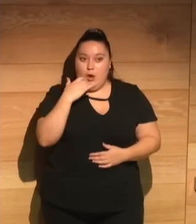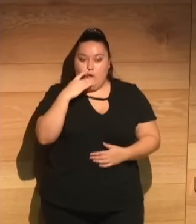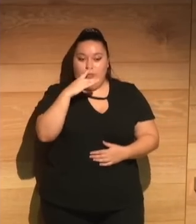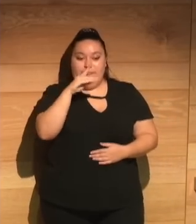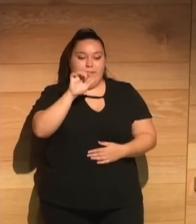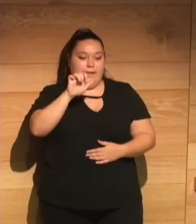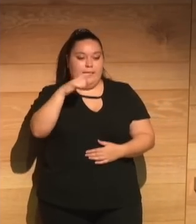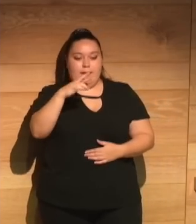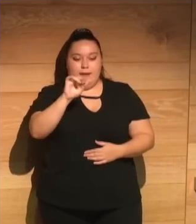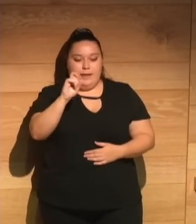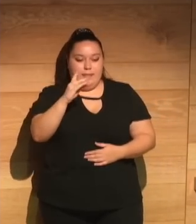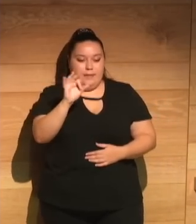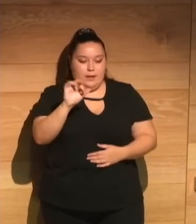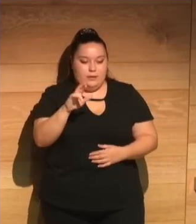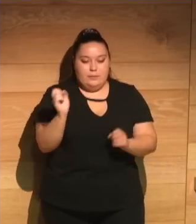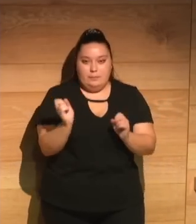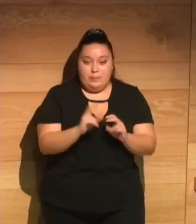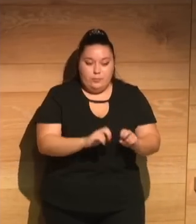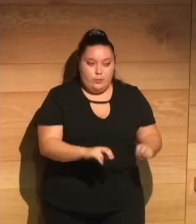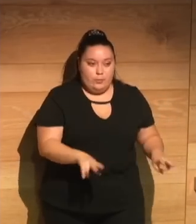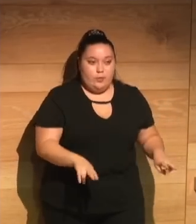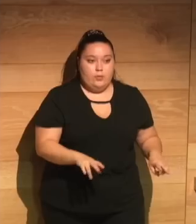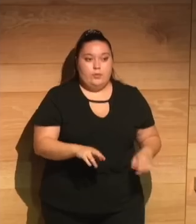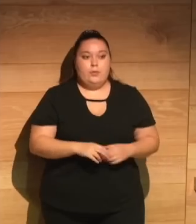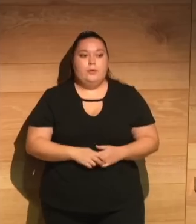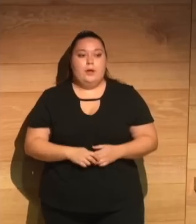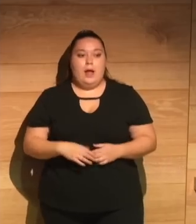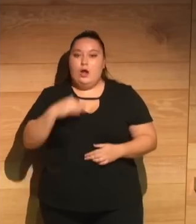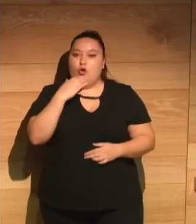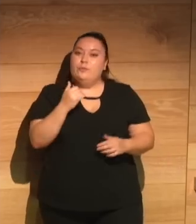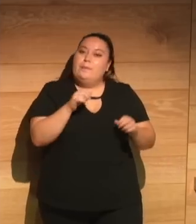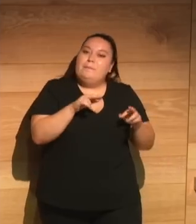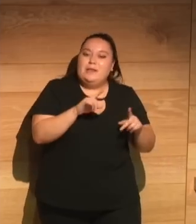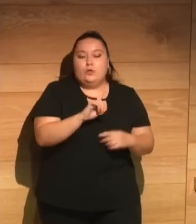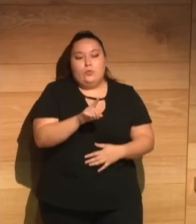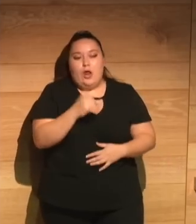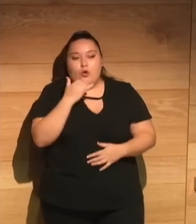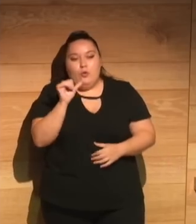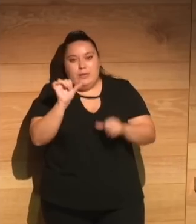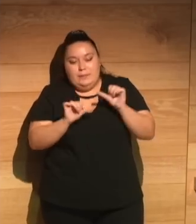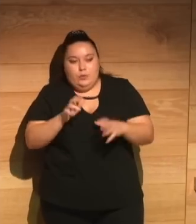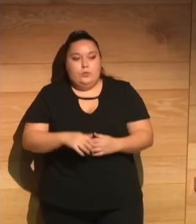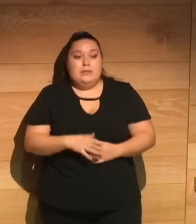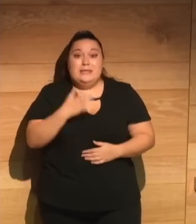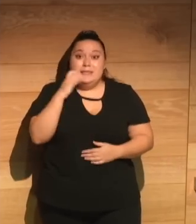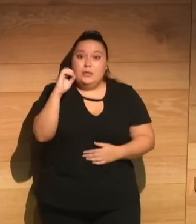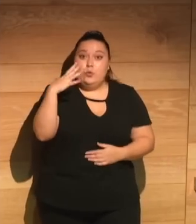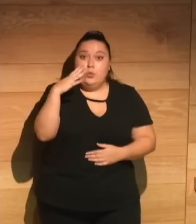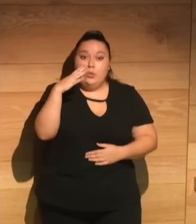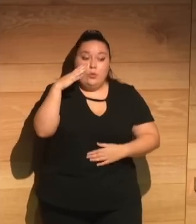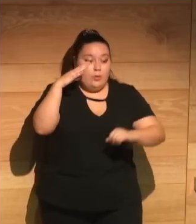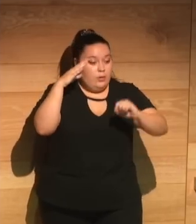toda esa cobertura de plata. Ya no es simplemente plata, es mucho más complejo químicamente. Y cuando no recibe luz, se queda